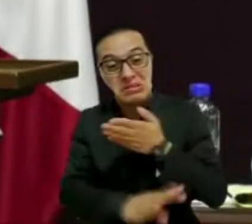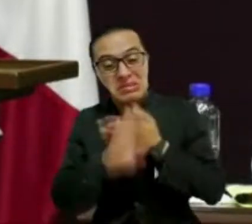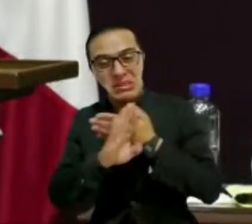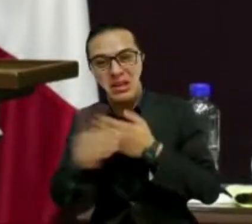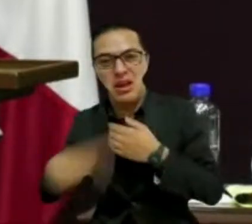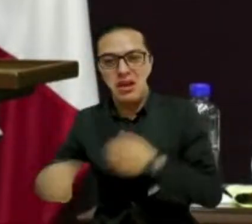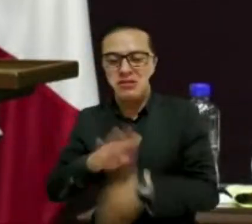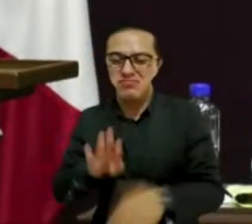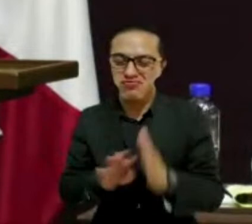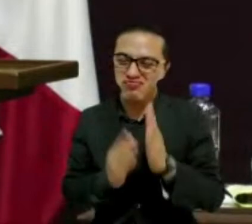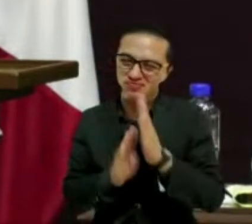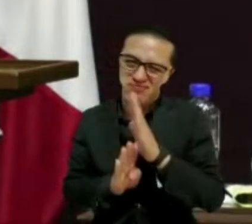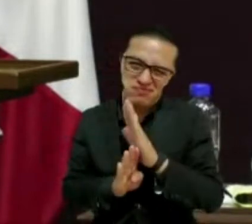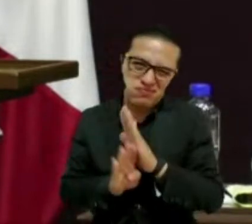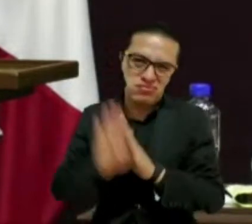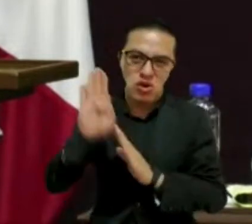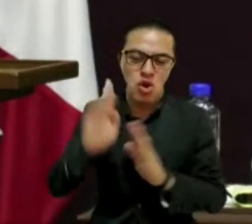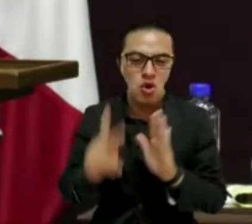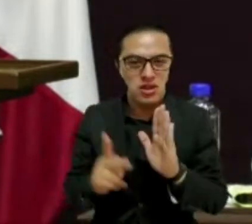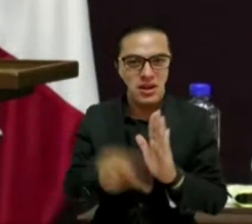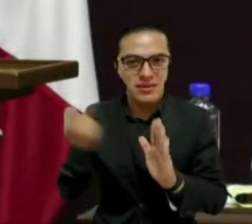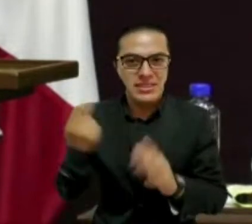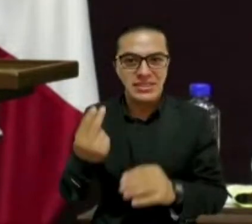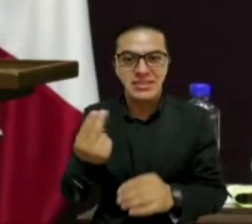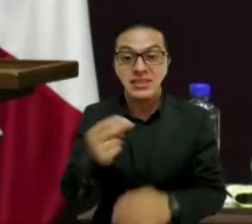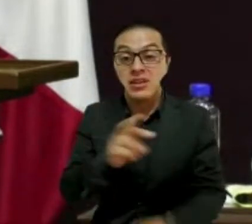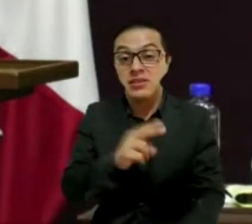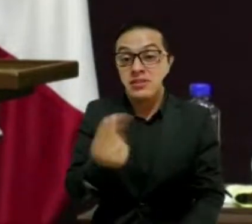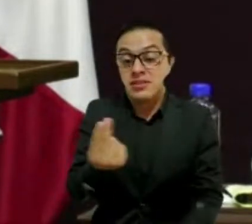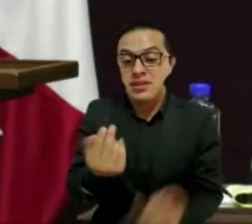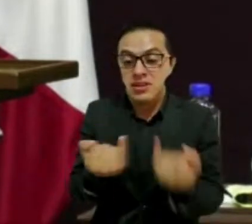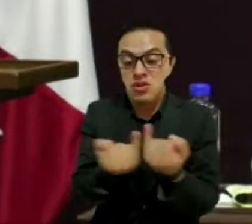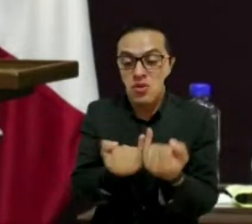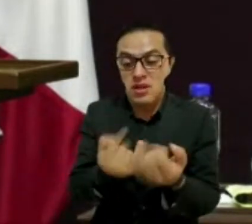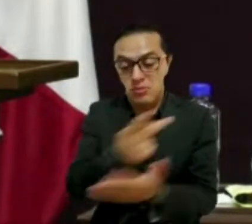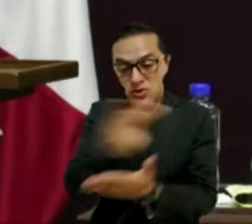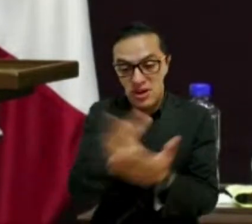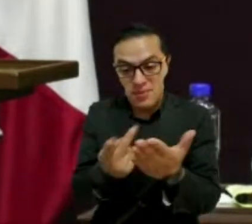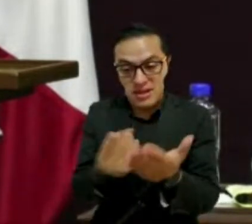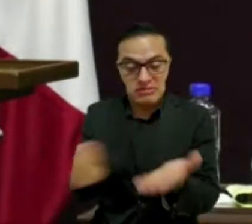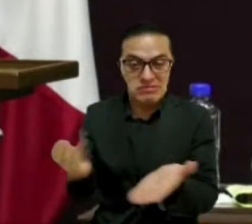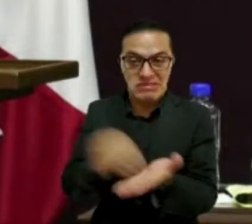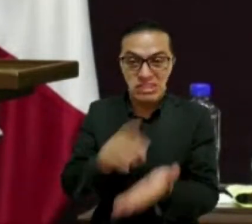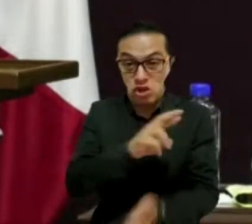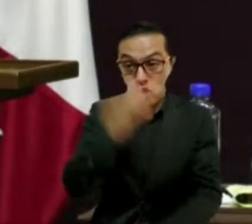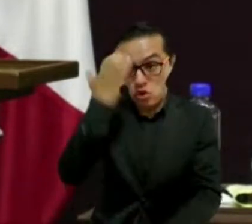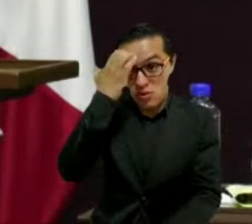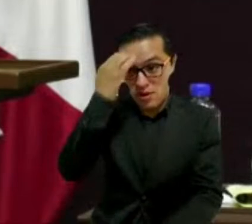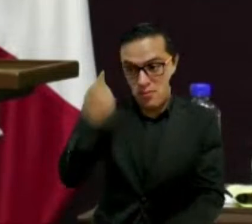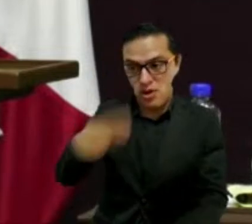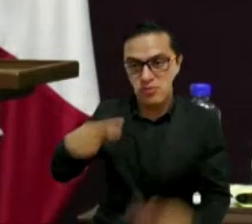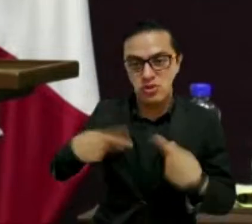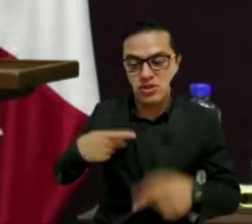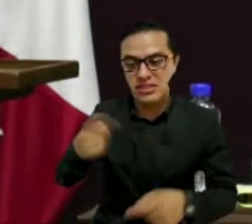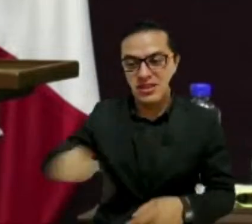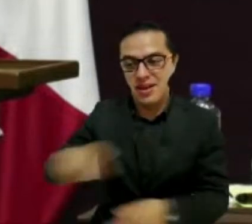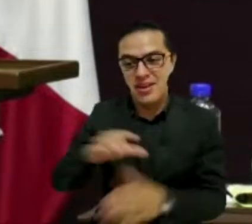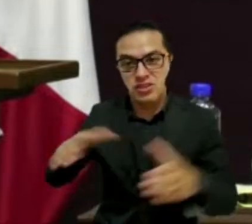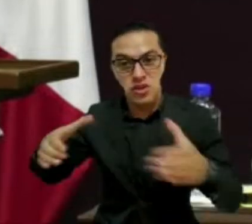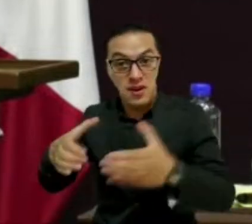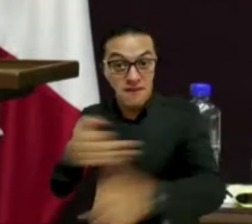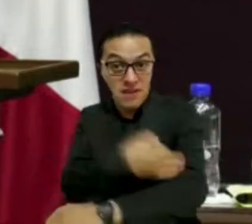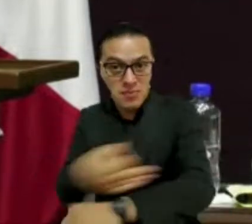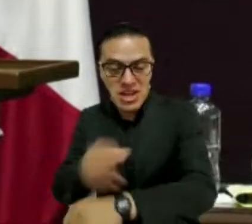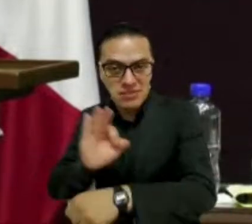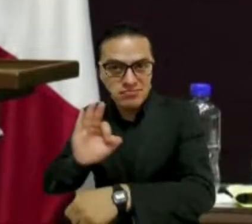sociales reconoce la importancia de proteger y fortalecer el núcleo familiar. El impacto generacional, la atención y apoyo a las